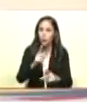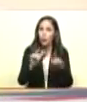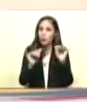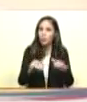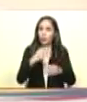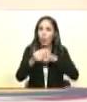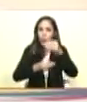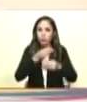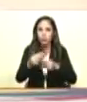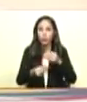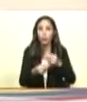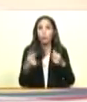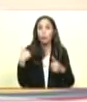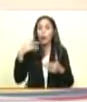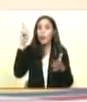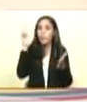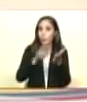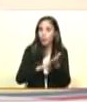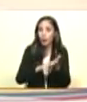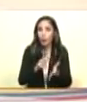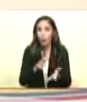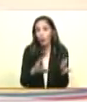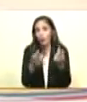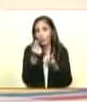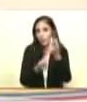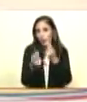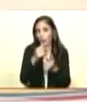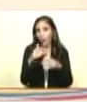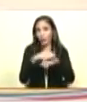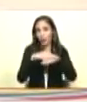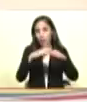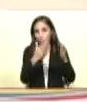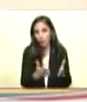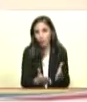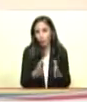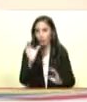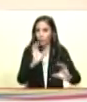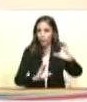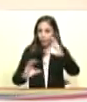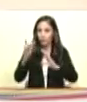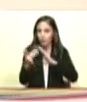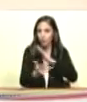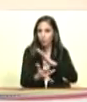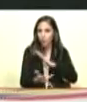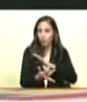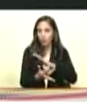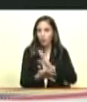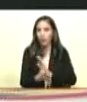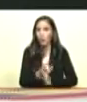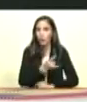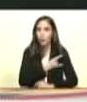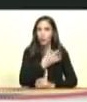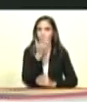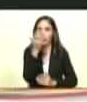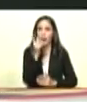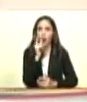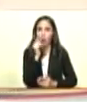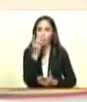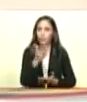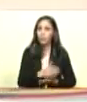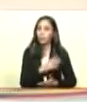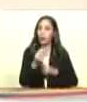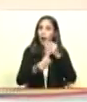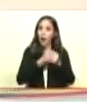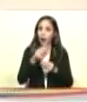recursos para que el ministro Hubert Roa, que es uno de los fundadores del Petro, de Educación Universitaria, Ciencia y Tecnología,